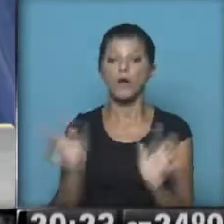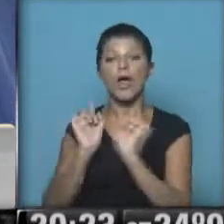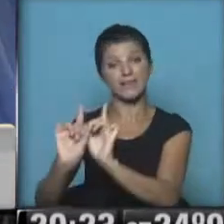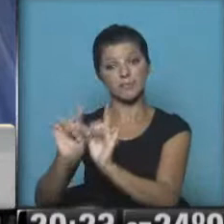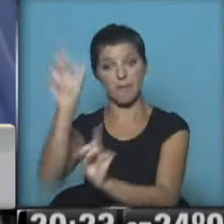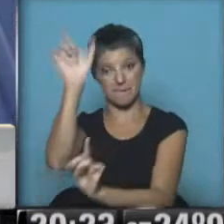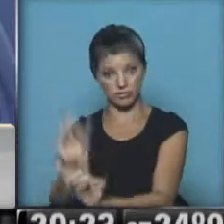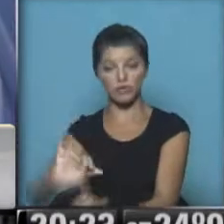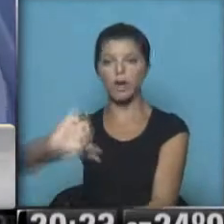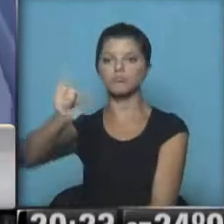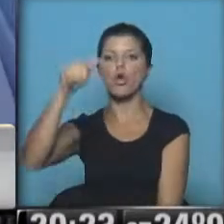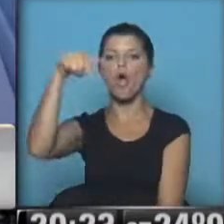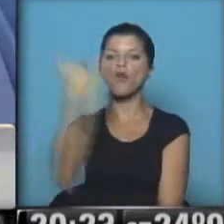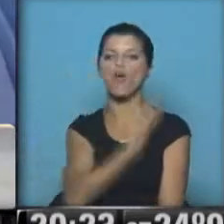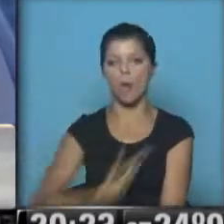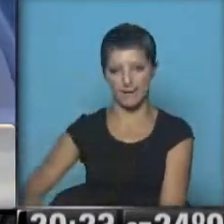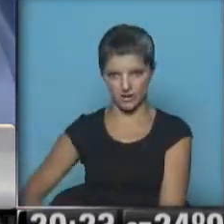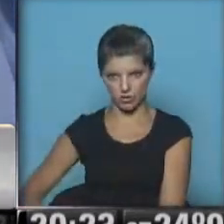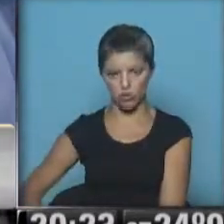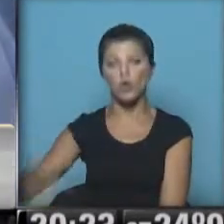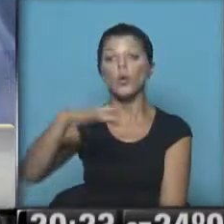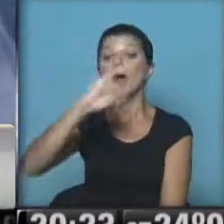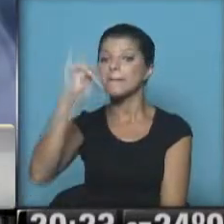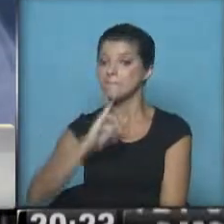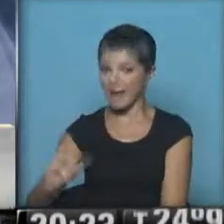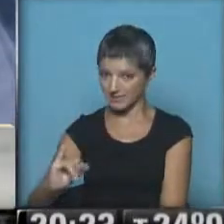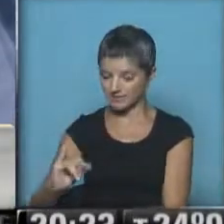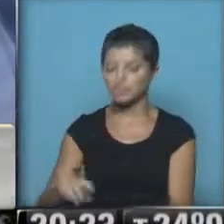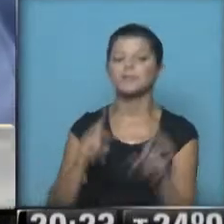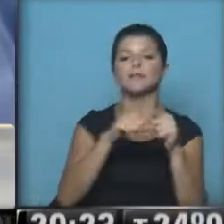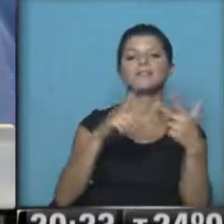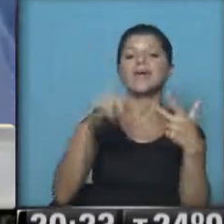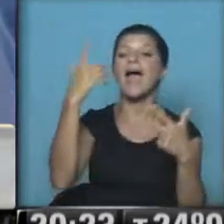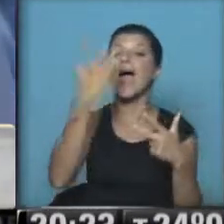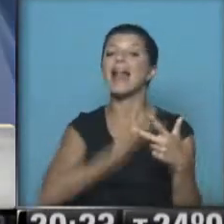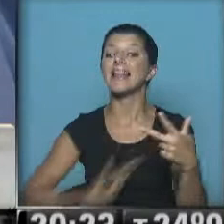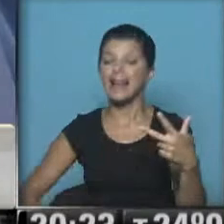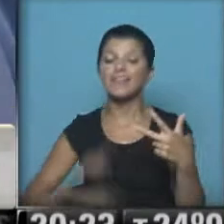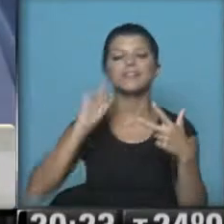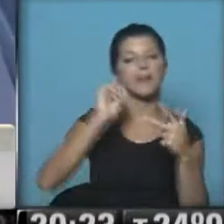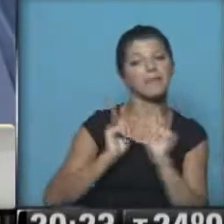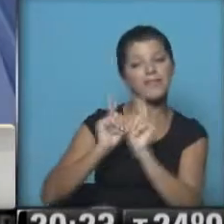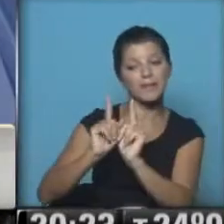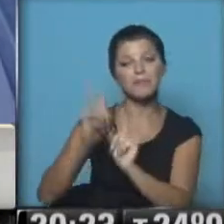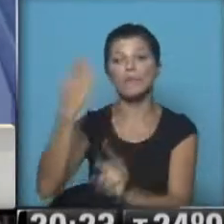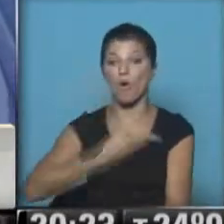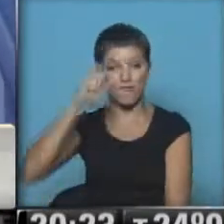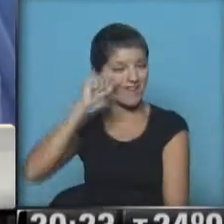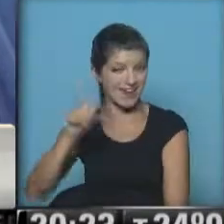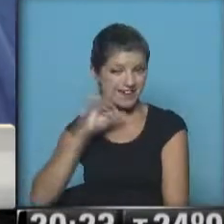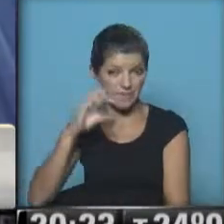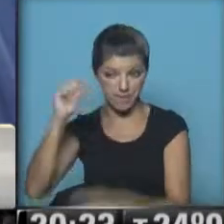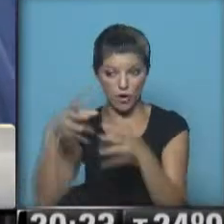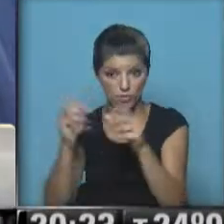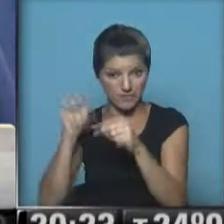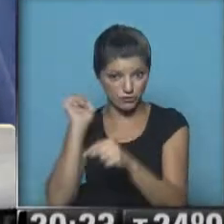ganó hoy la gobernación de La Paz. La alcaldía la ganó también alguien del partido de Félix Pazzi. Y por el